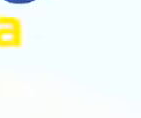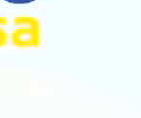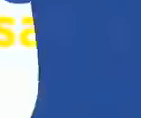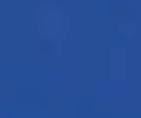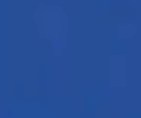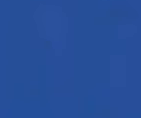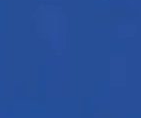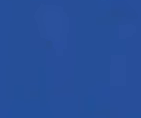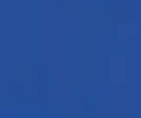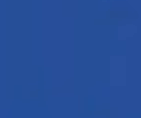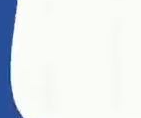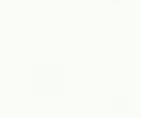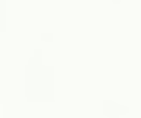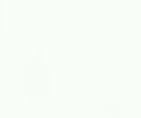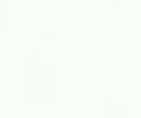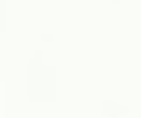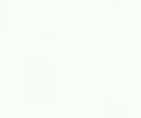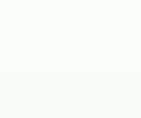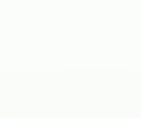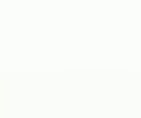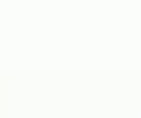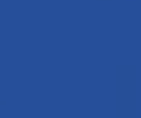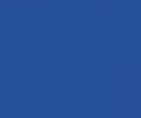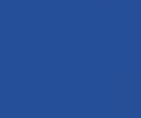Aprendo en casa.